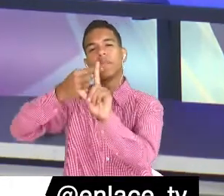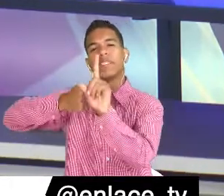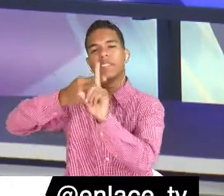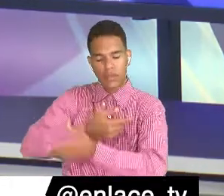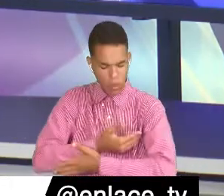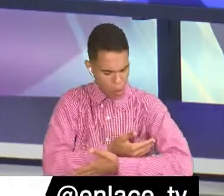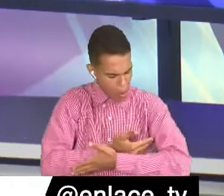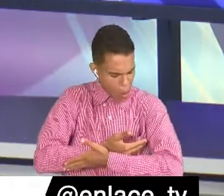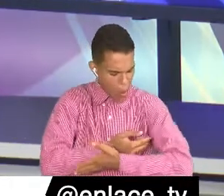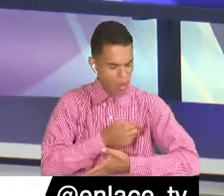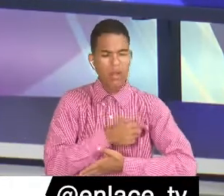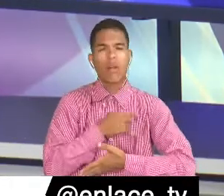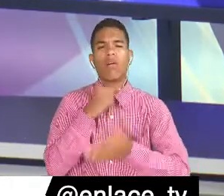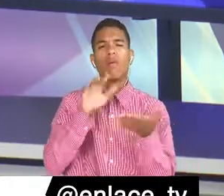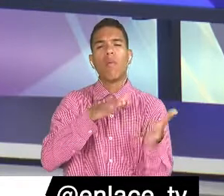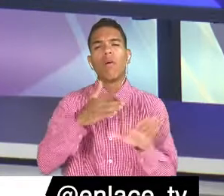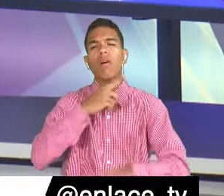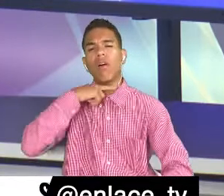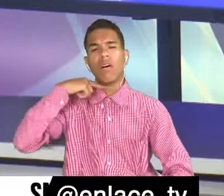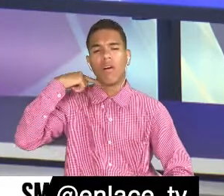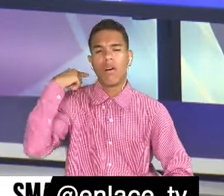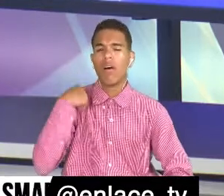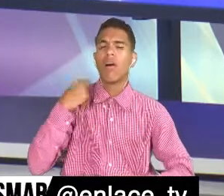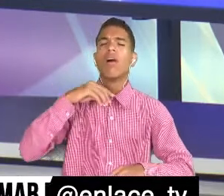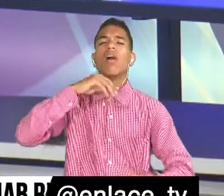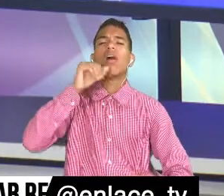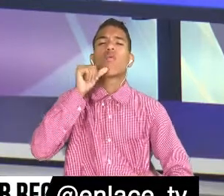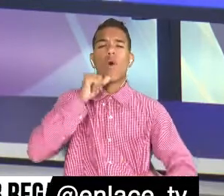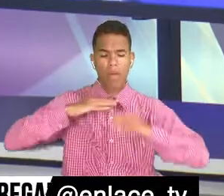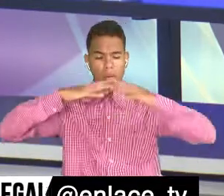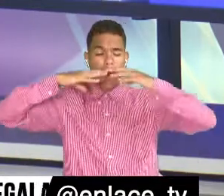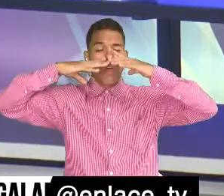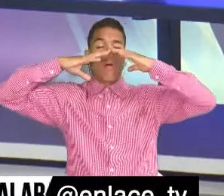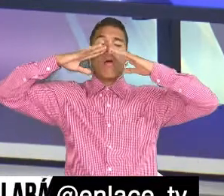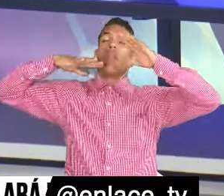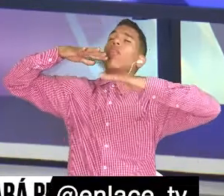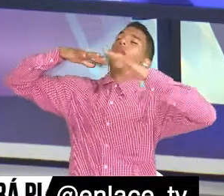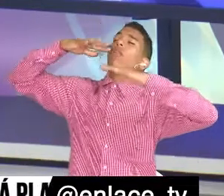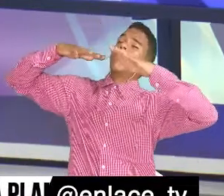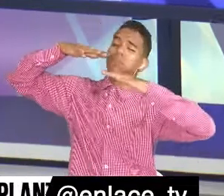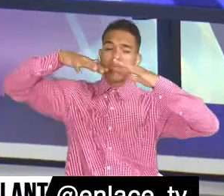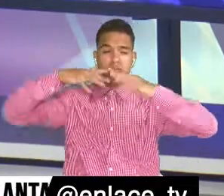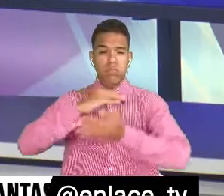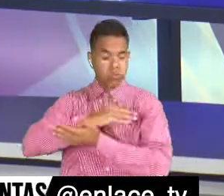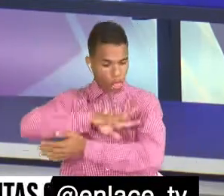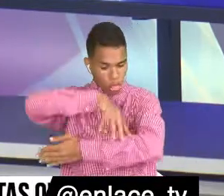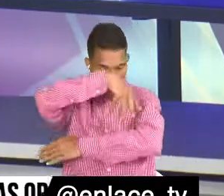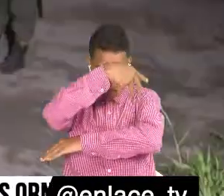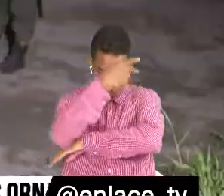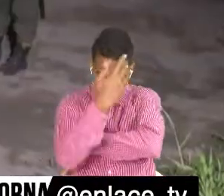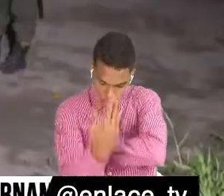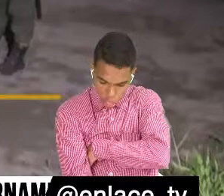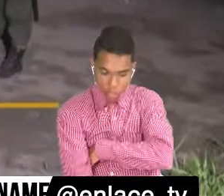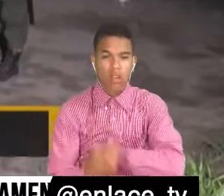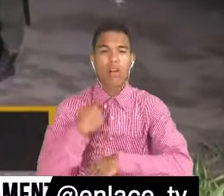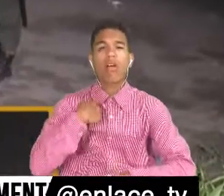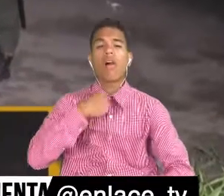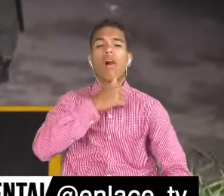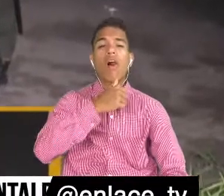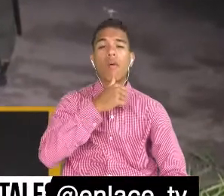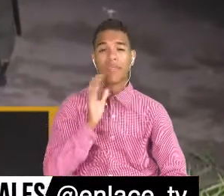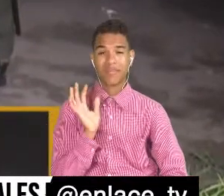las últimas horas en el corregimiento La Meseta de San Rafael. El pequeño habría caído en un hueco lleno de agua. Un menor